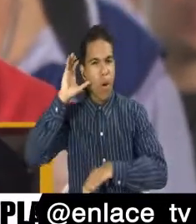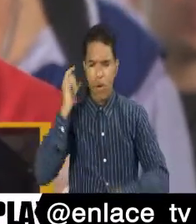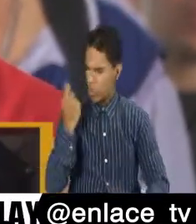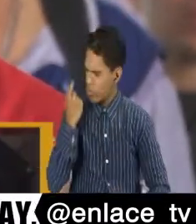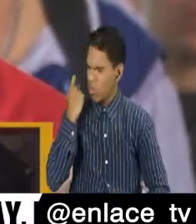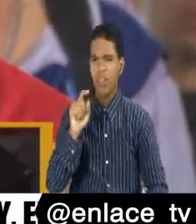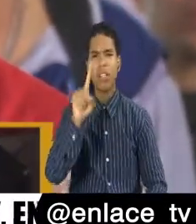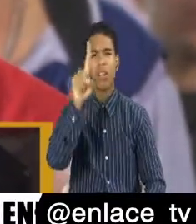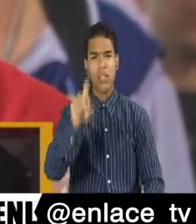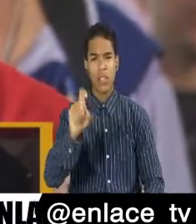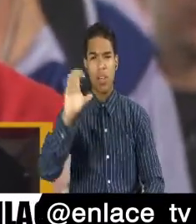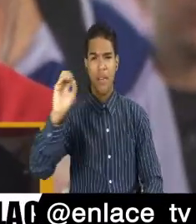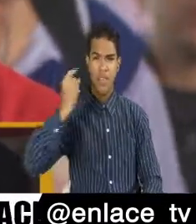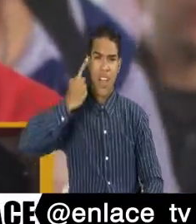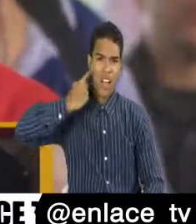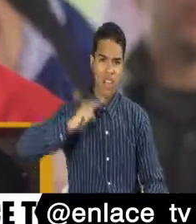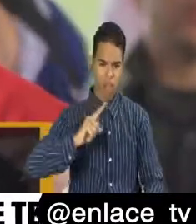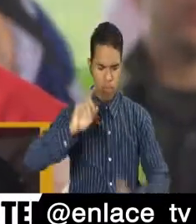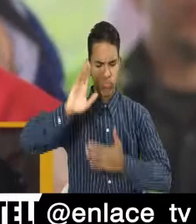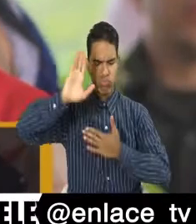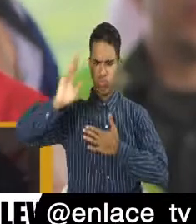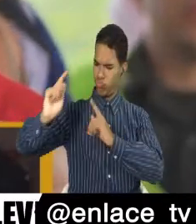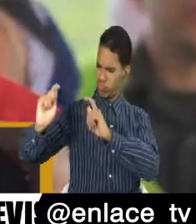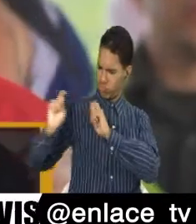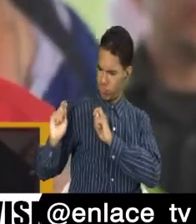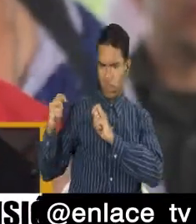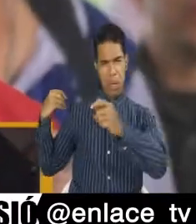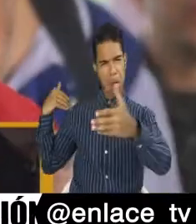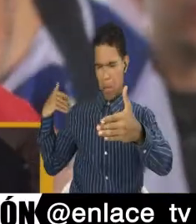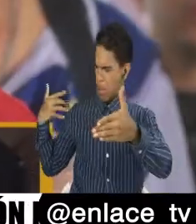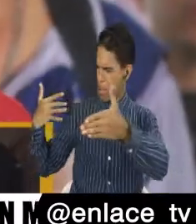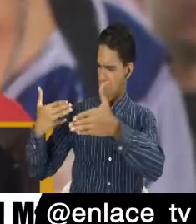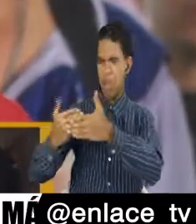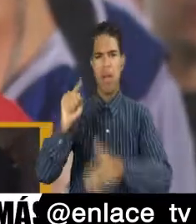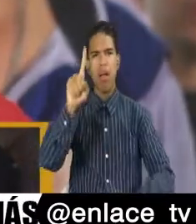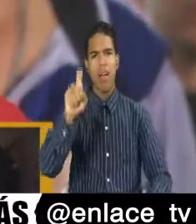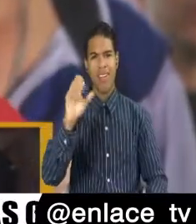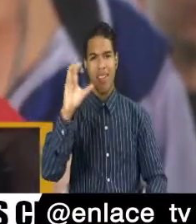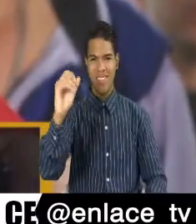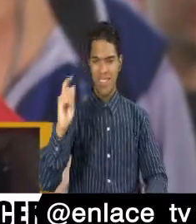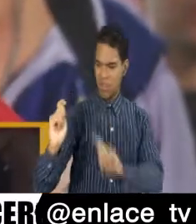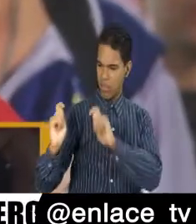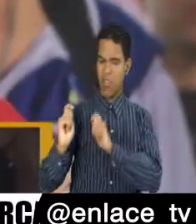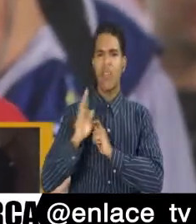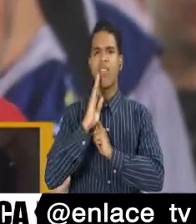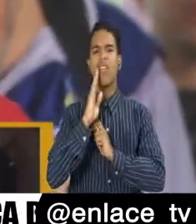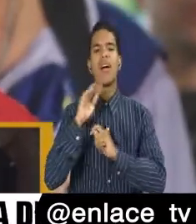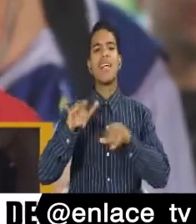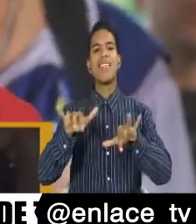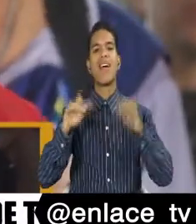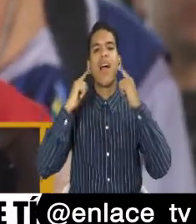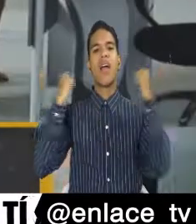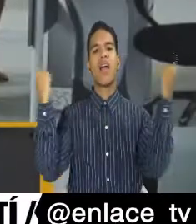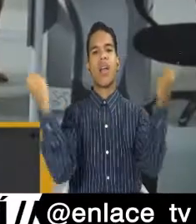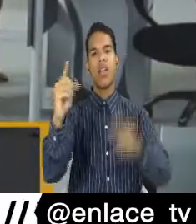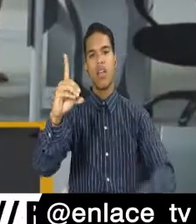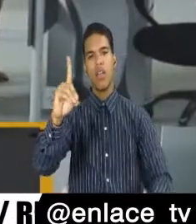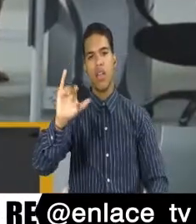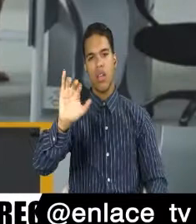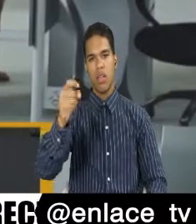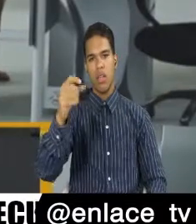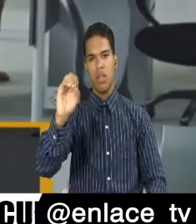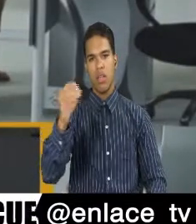nos comprometimos a esto, tarea que se le colocó al secretario general, doctor Diego Acosta, que la